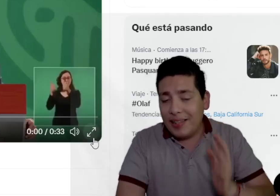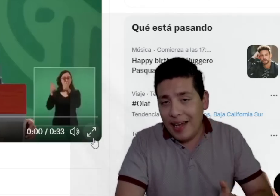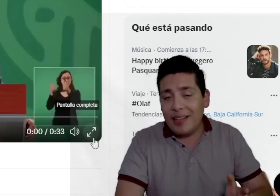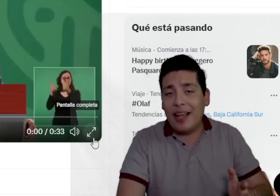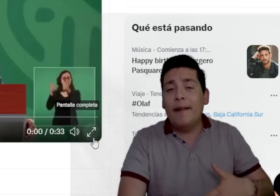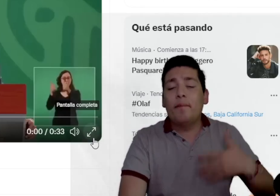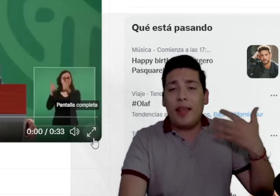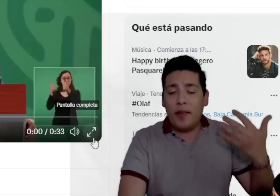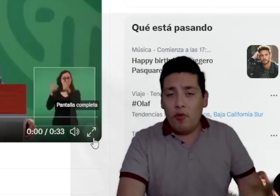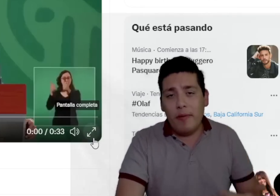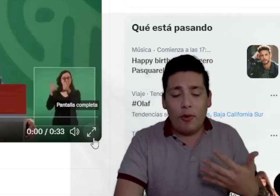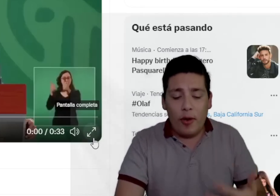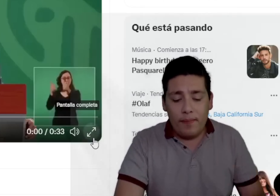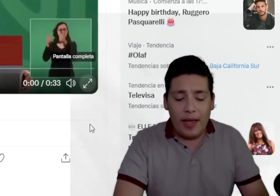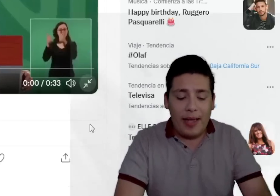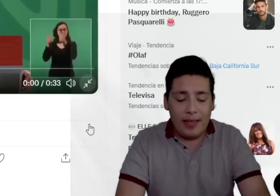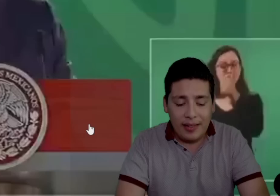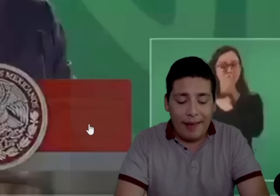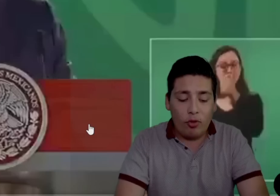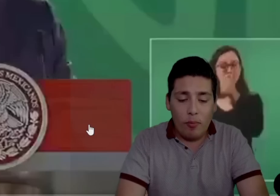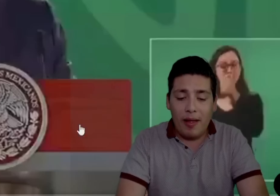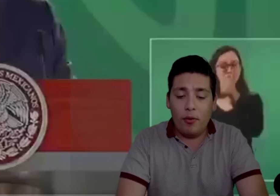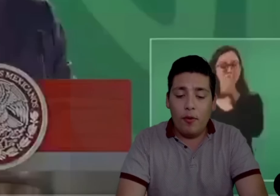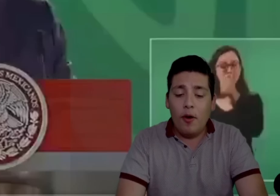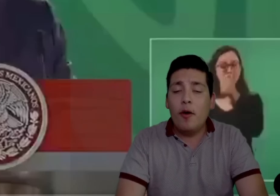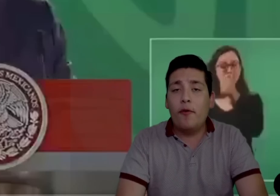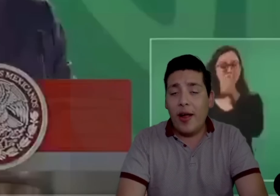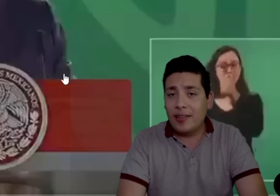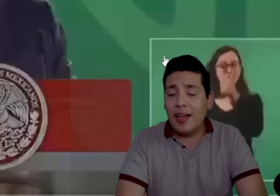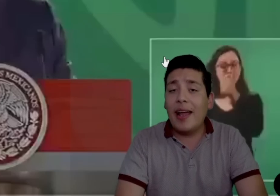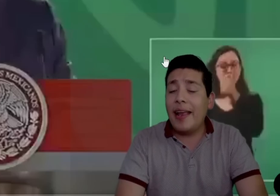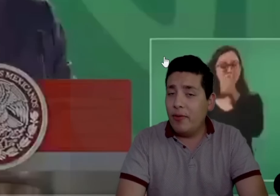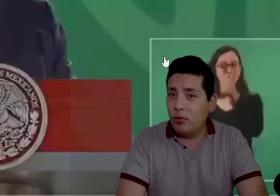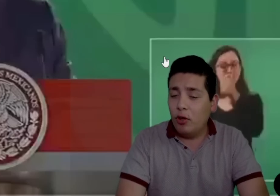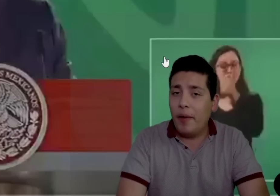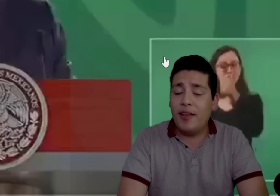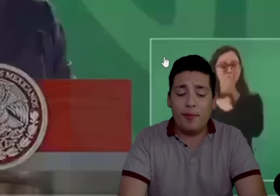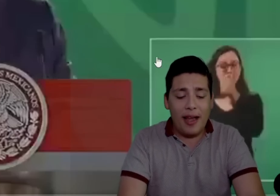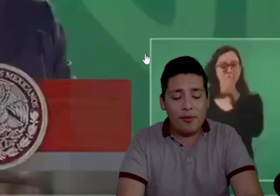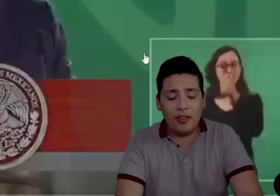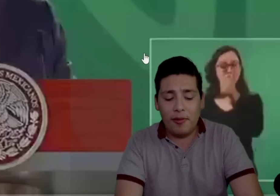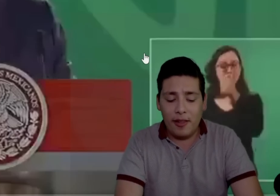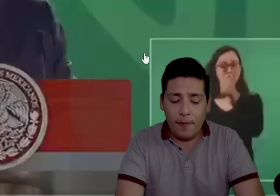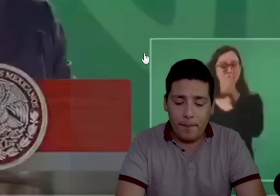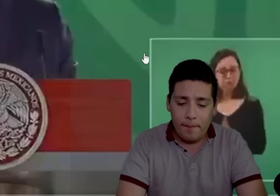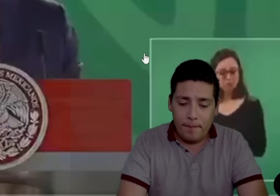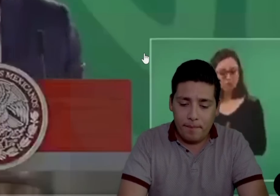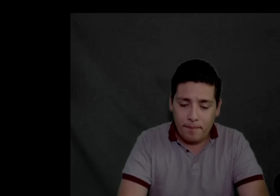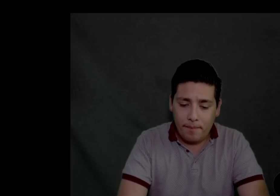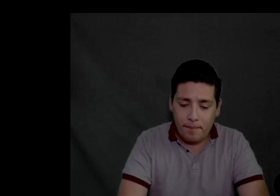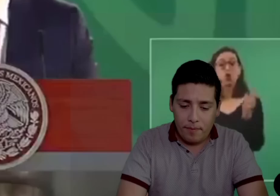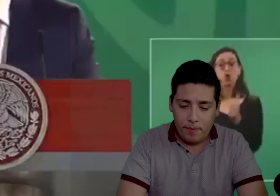esta secta que de nueva cuenta está tomando fuerza en nuestro país. Veamos el video.